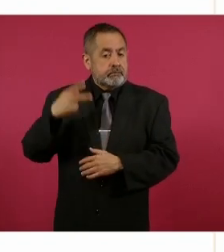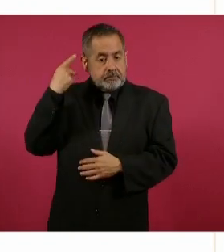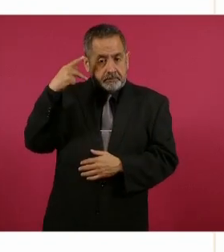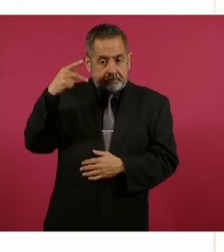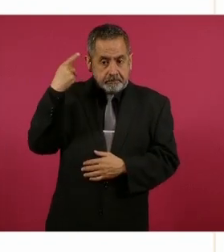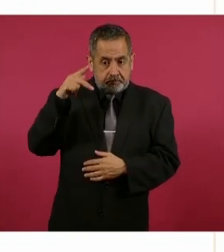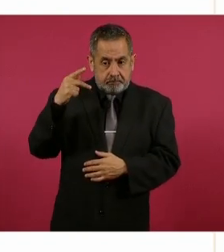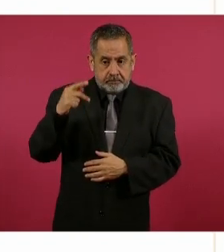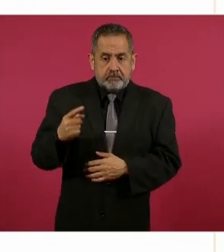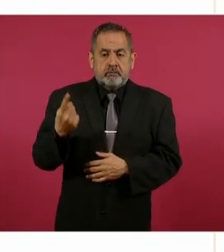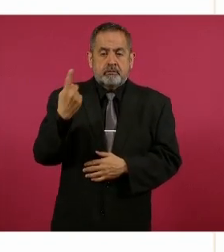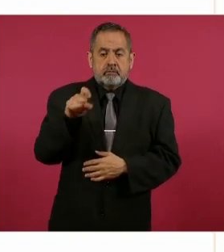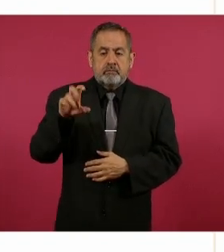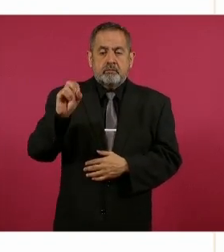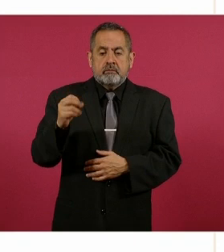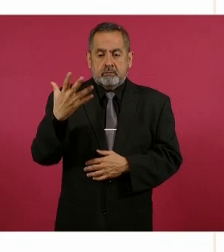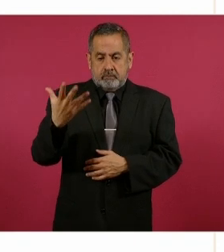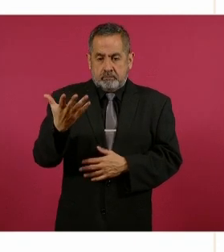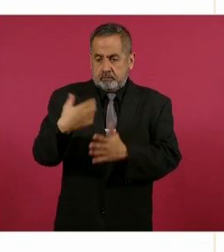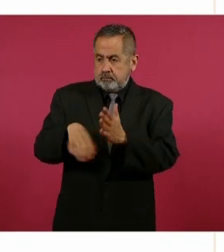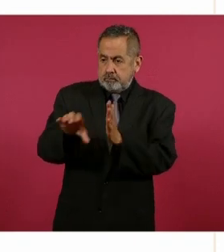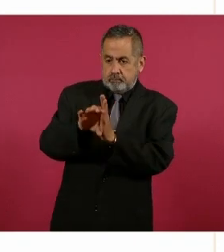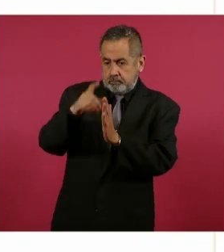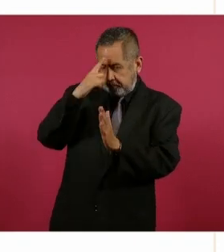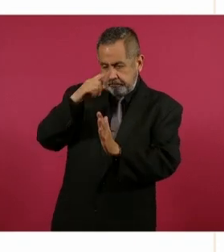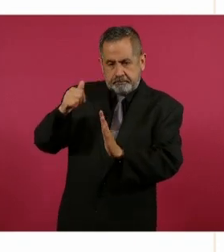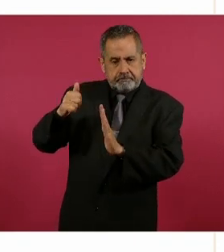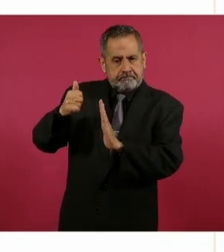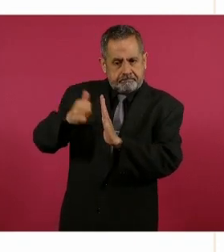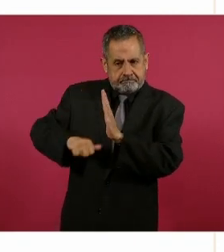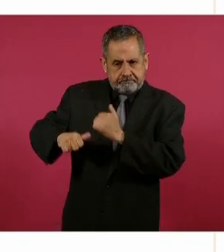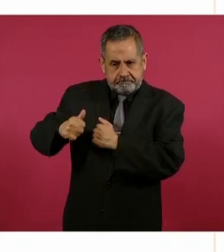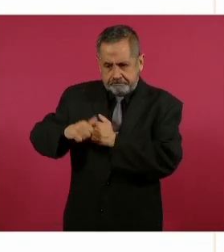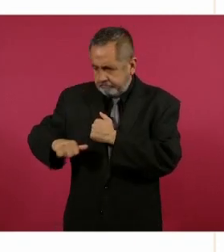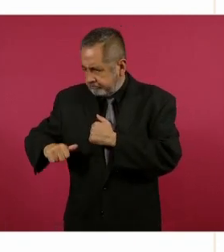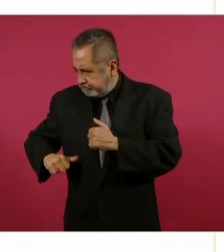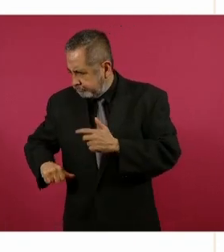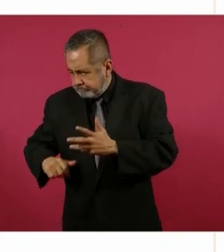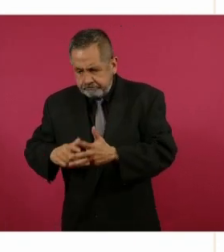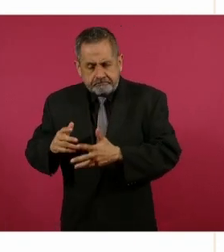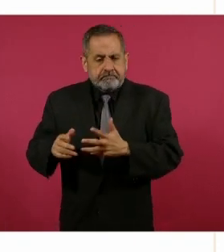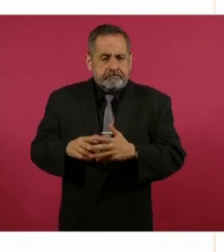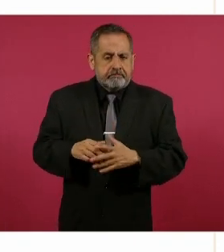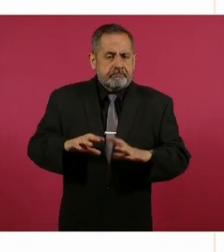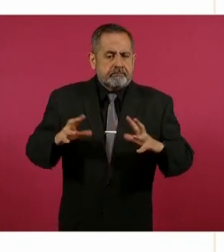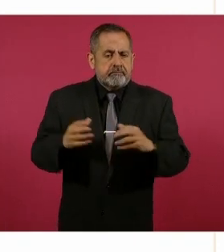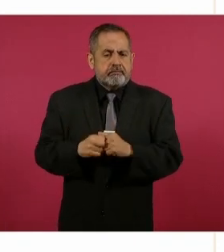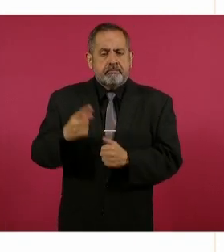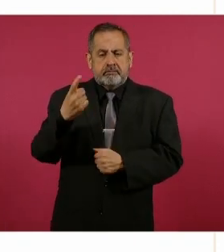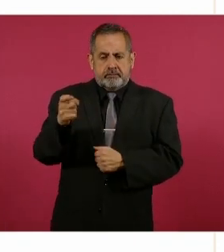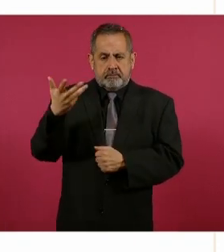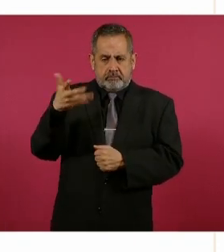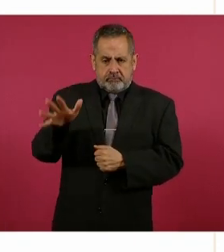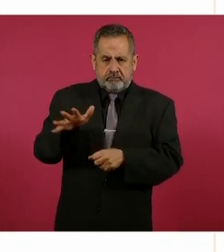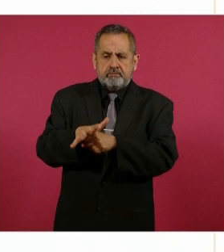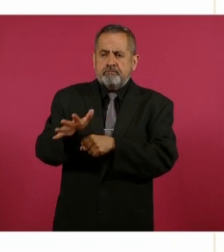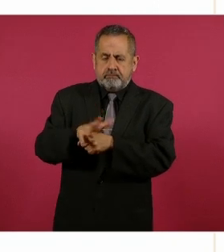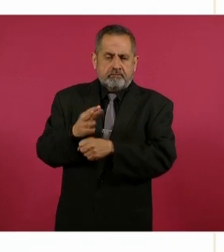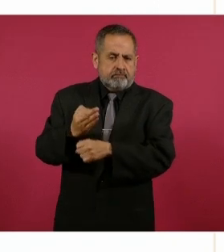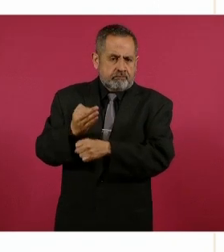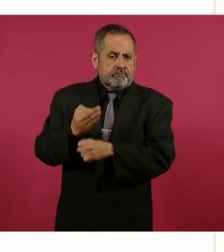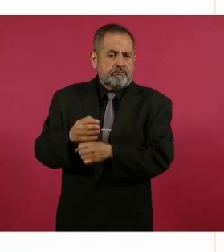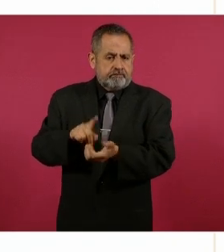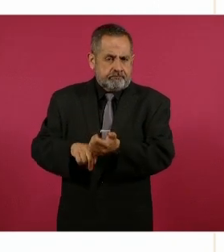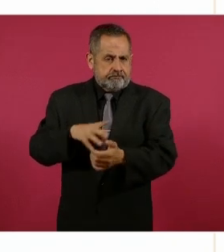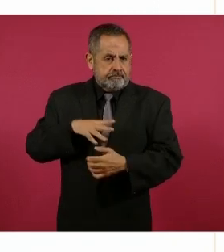Puebla, 105 quirófanos han tenido alguna intervención del total de 110 que tiene